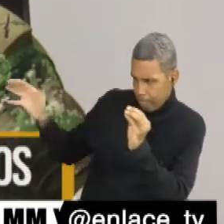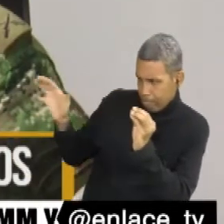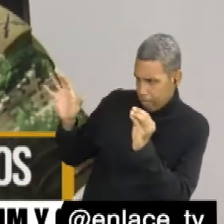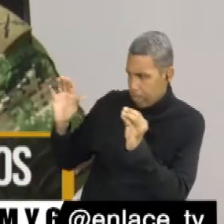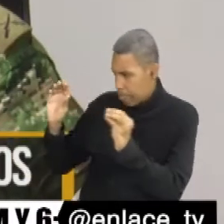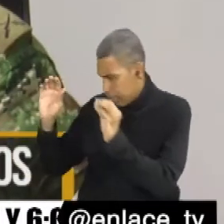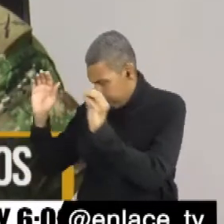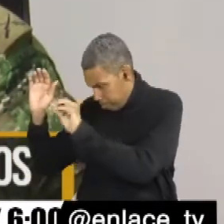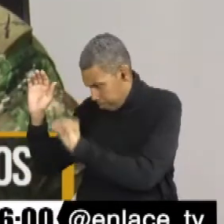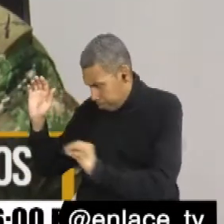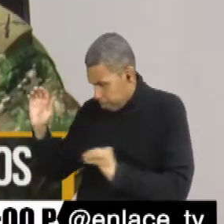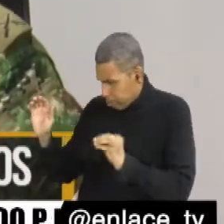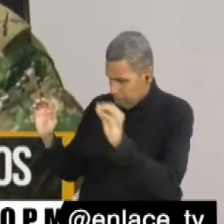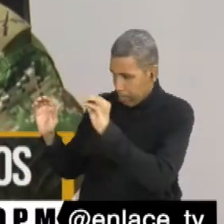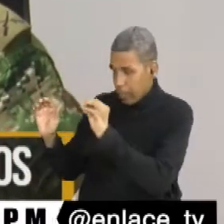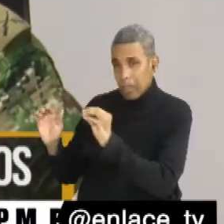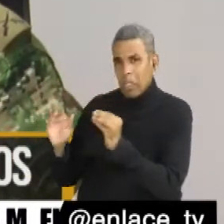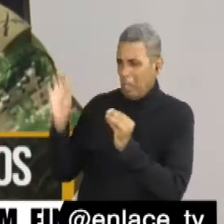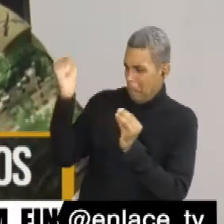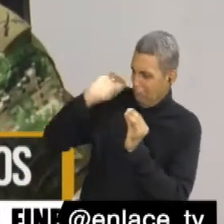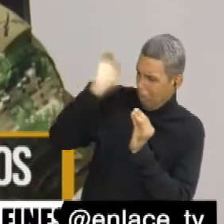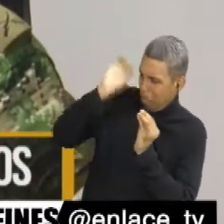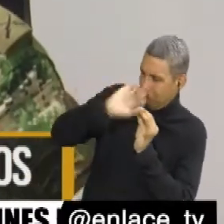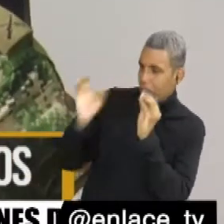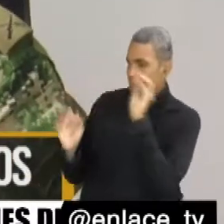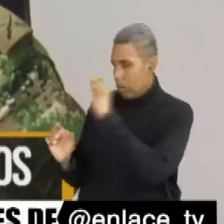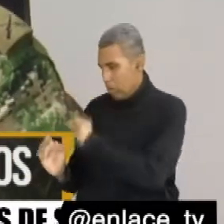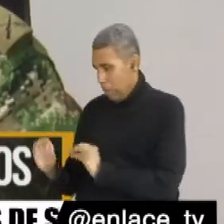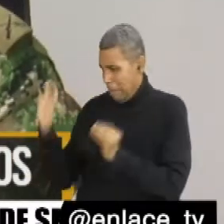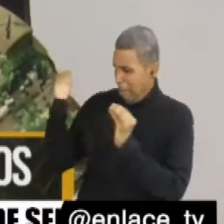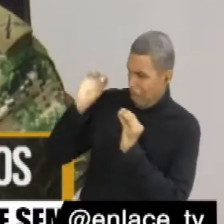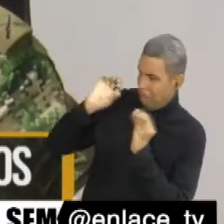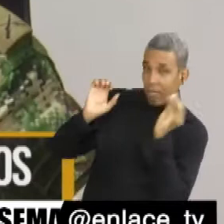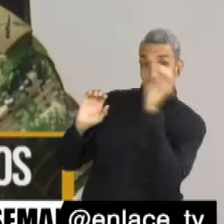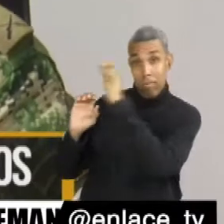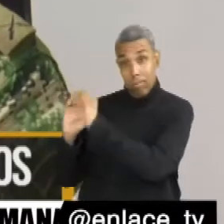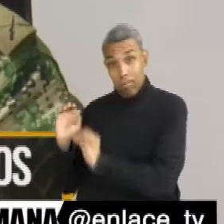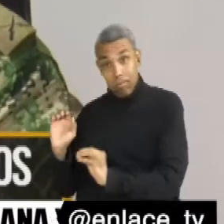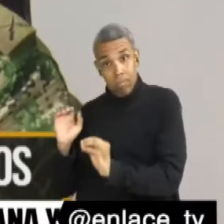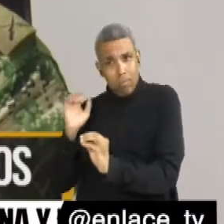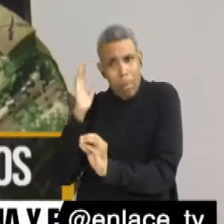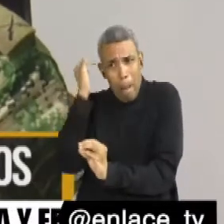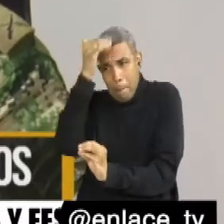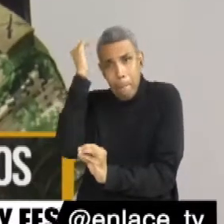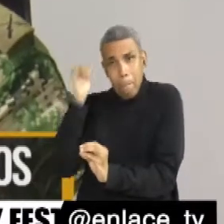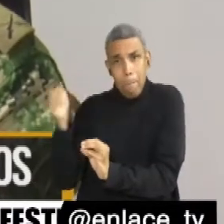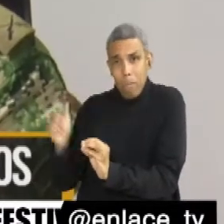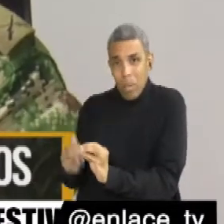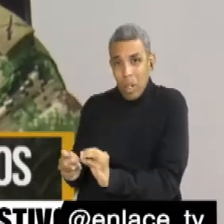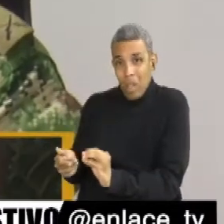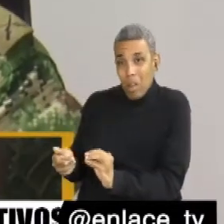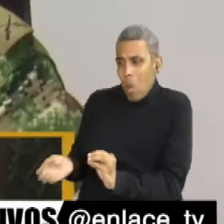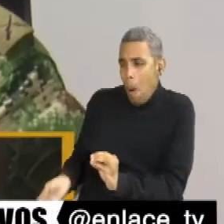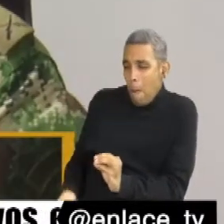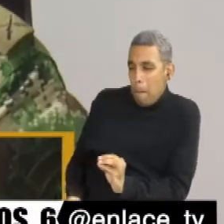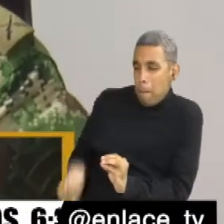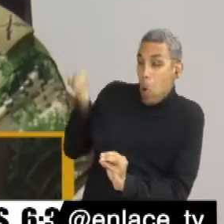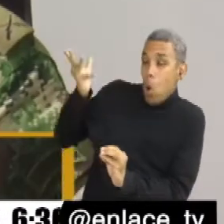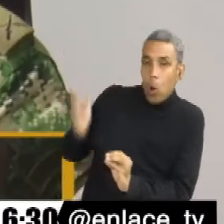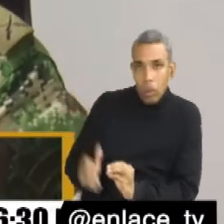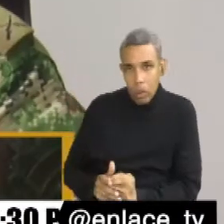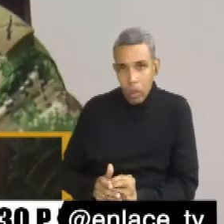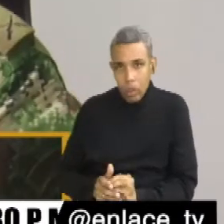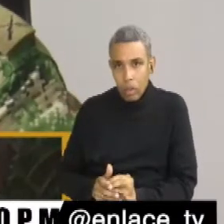pues se prendió. Y en el momento de prenderse, pues el otro también se quemó las manos y tuvimos dos